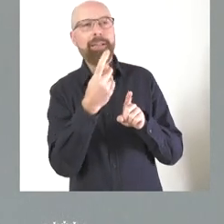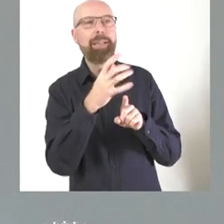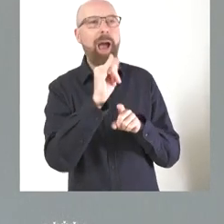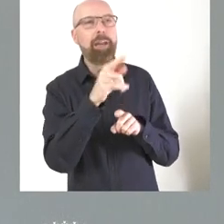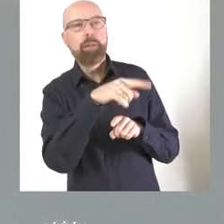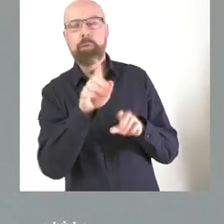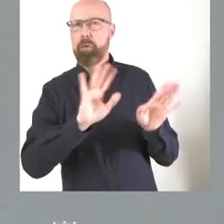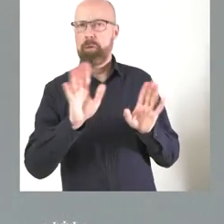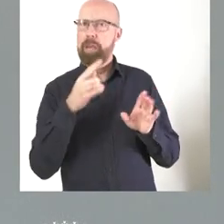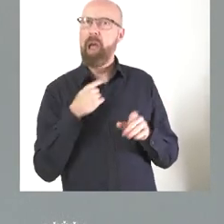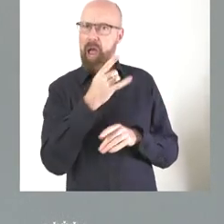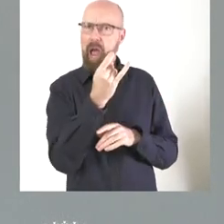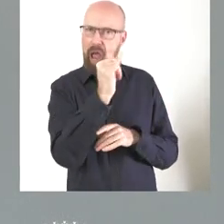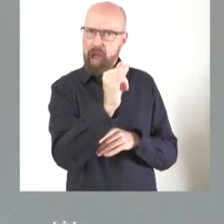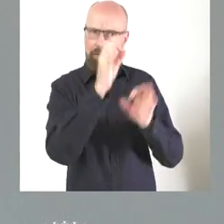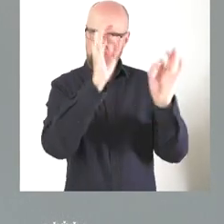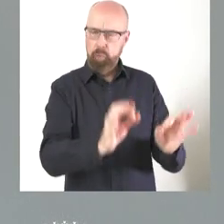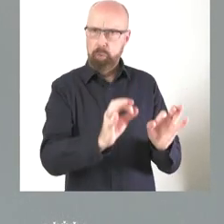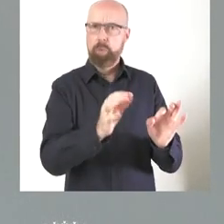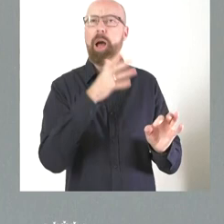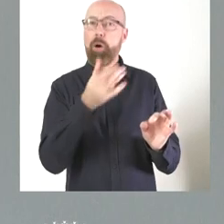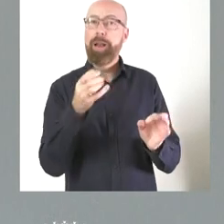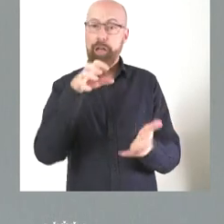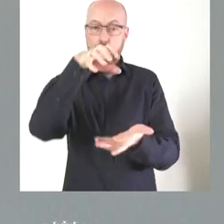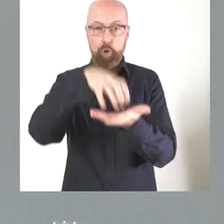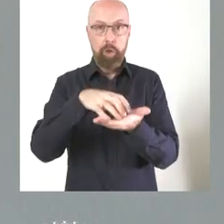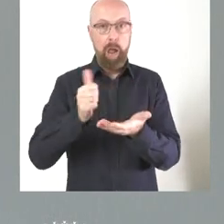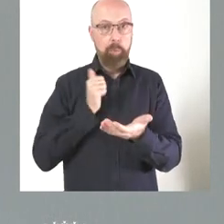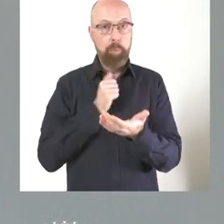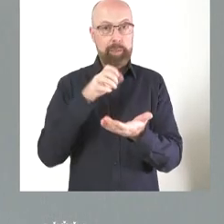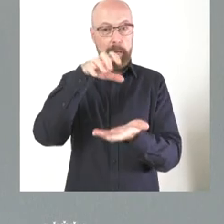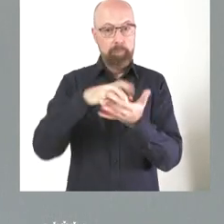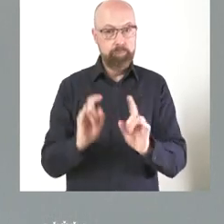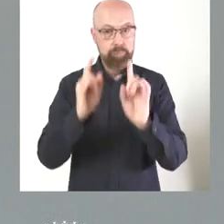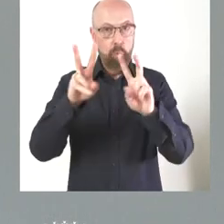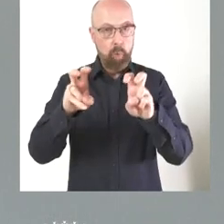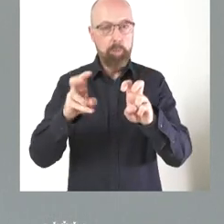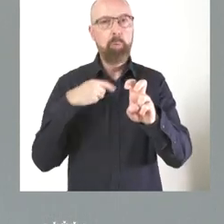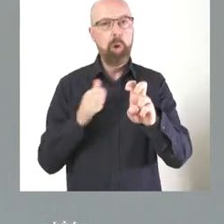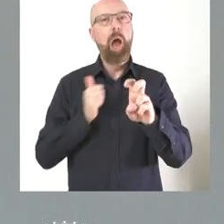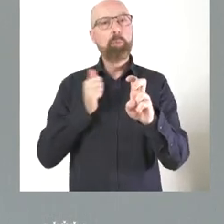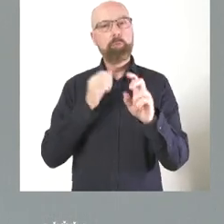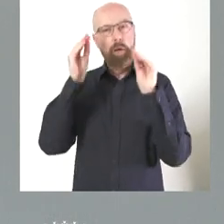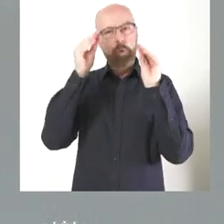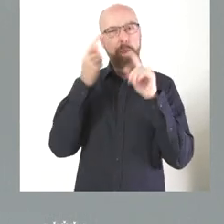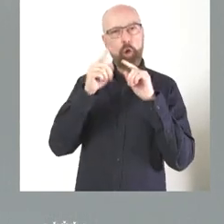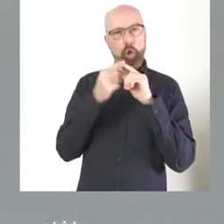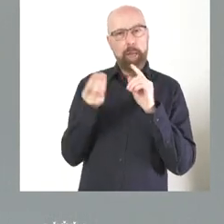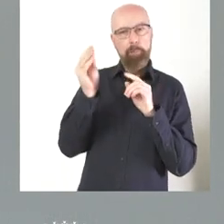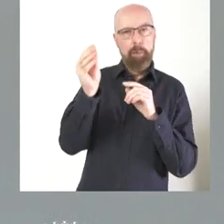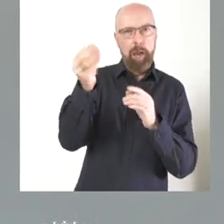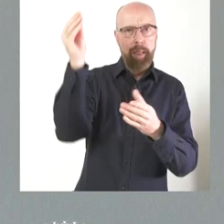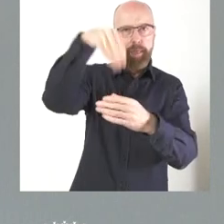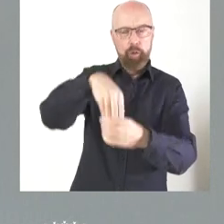que se realiza pues pudiera haber unas nuevas instalaciones en formación profesional Yo sé que la consejería Tiene bastantes proyectos en el ámbito de la formación profesional